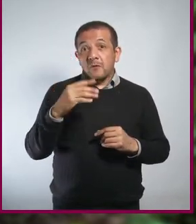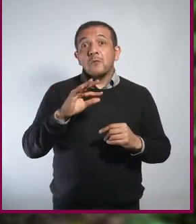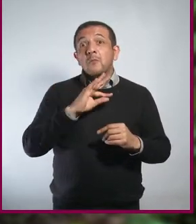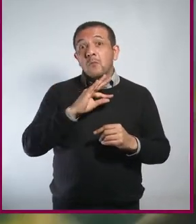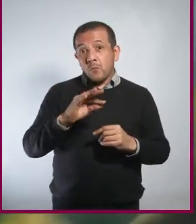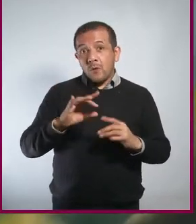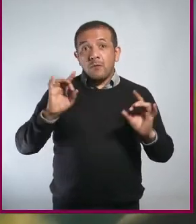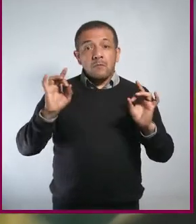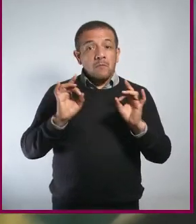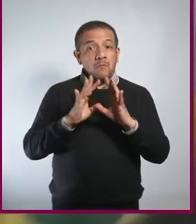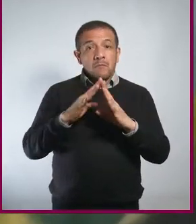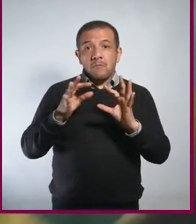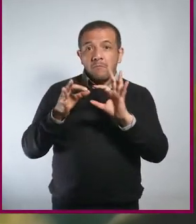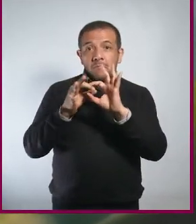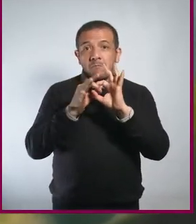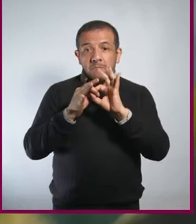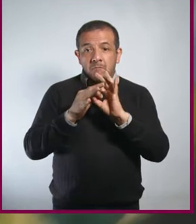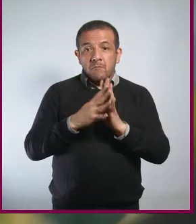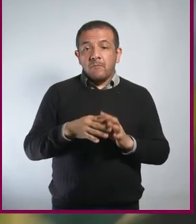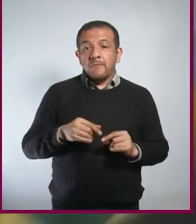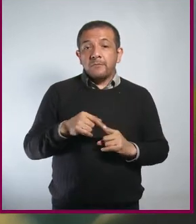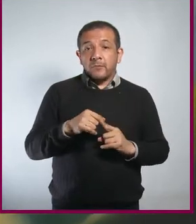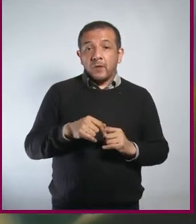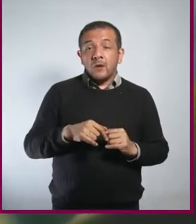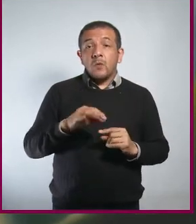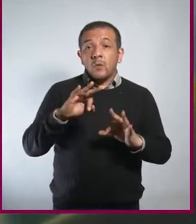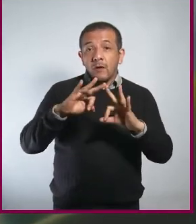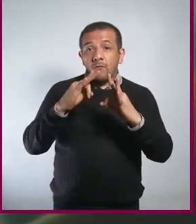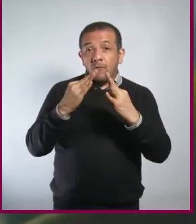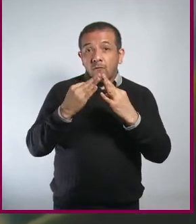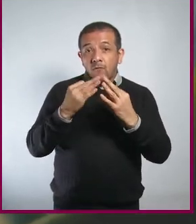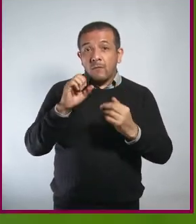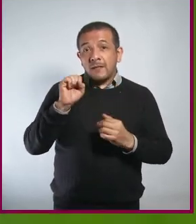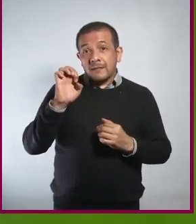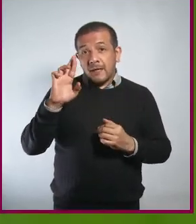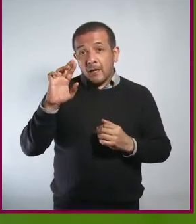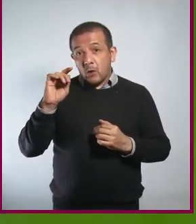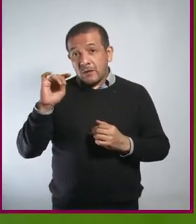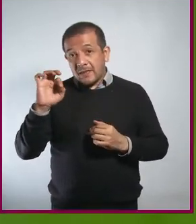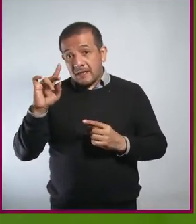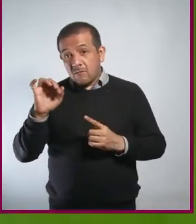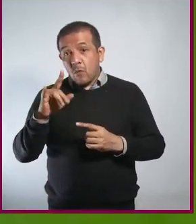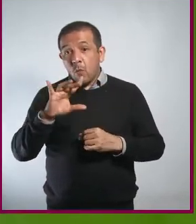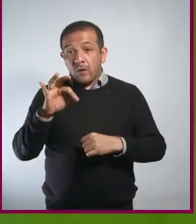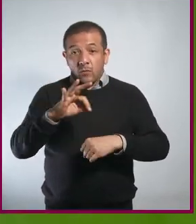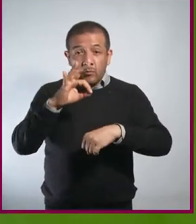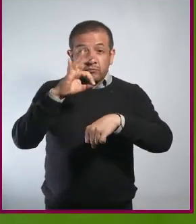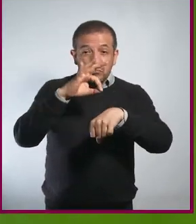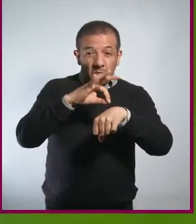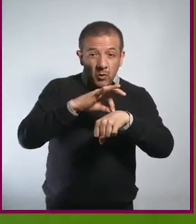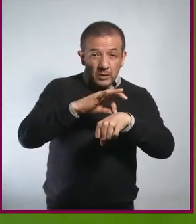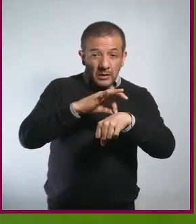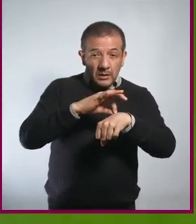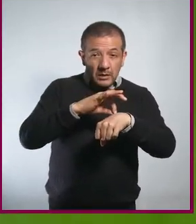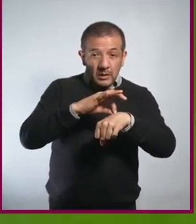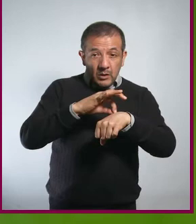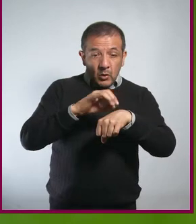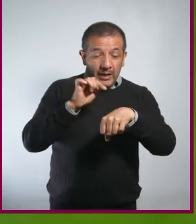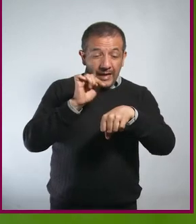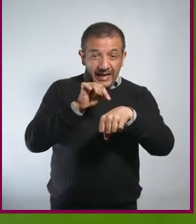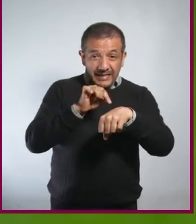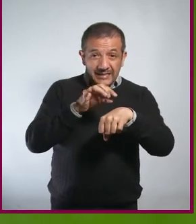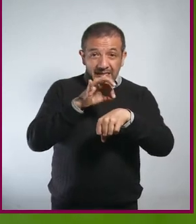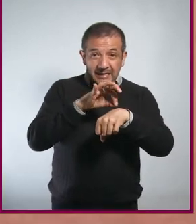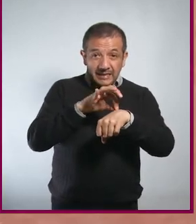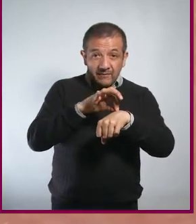simultáneamente. Tener un serotipo e inmediatamente después ser picado por un mosquito con un